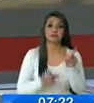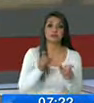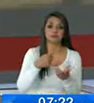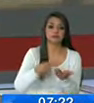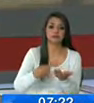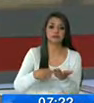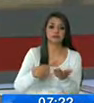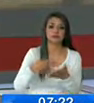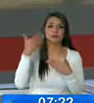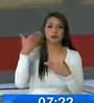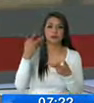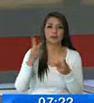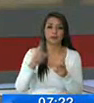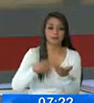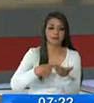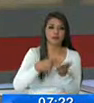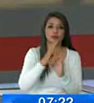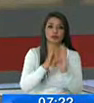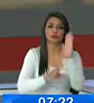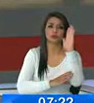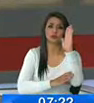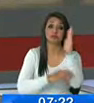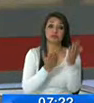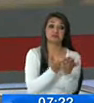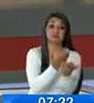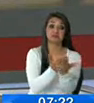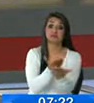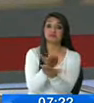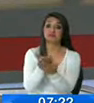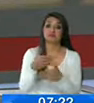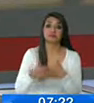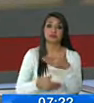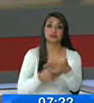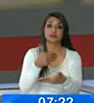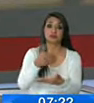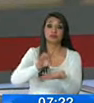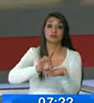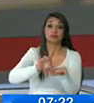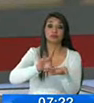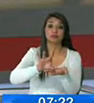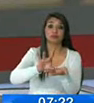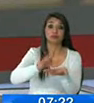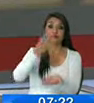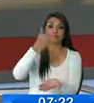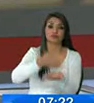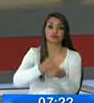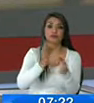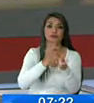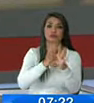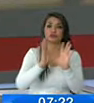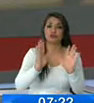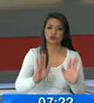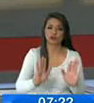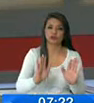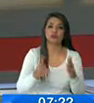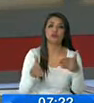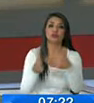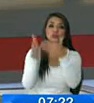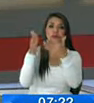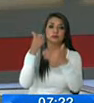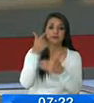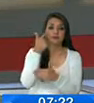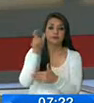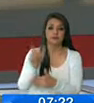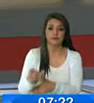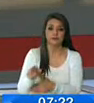y constitucionalistas plantean diferentes escenarios en torno al proceso de destitución y cese de funciones en contra del fiscal general